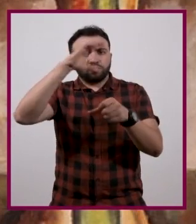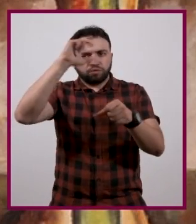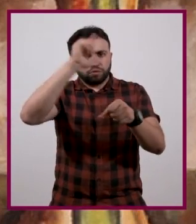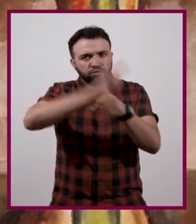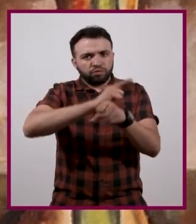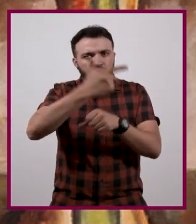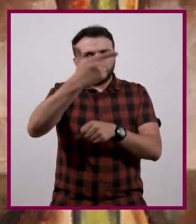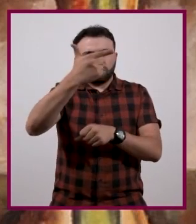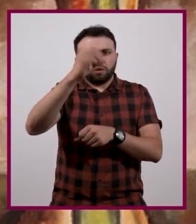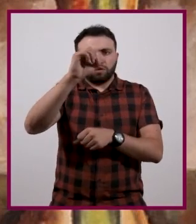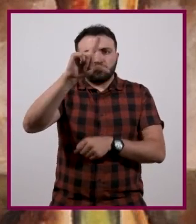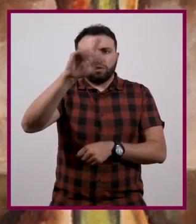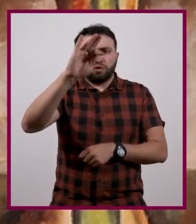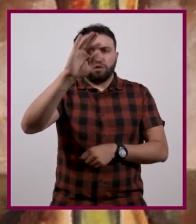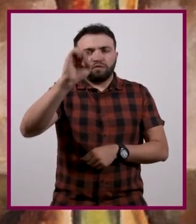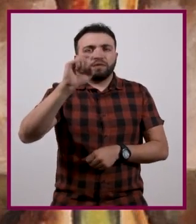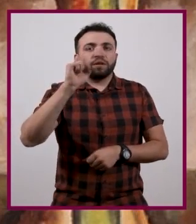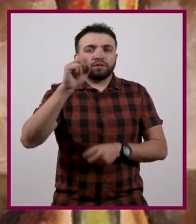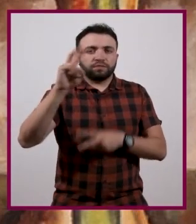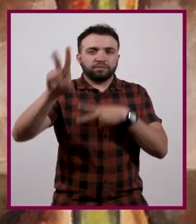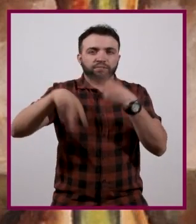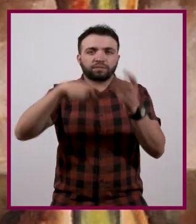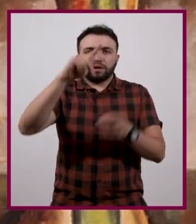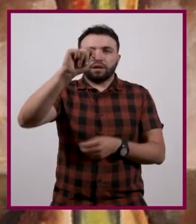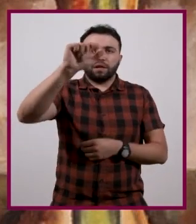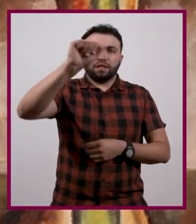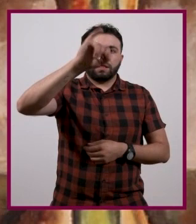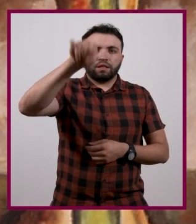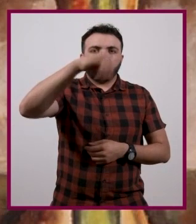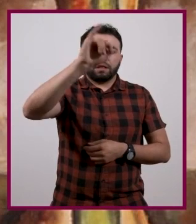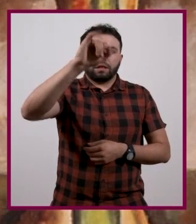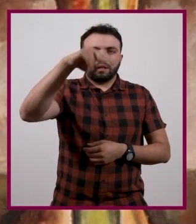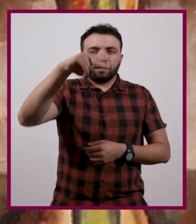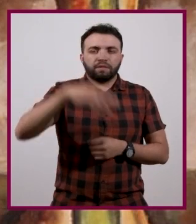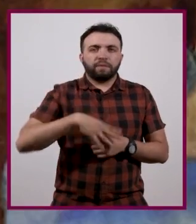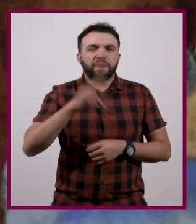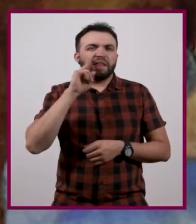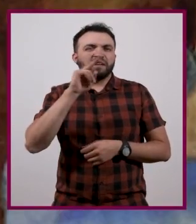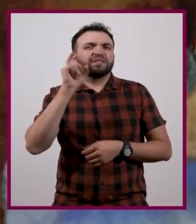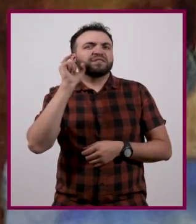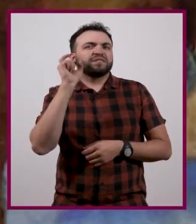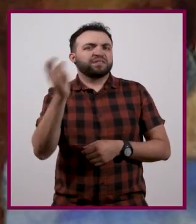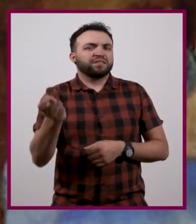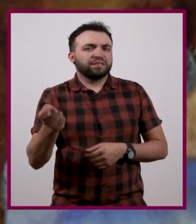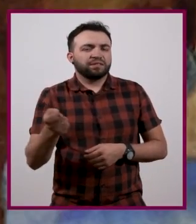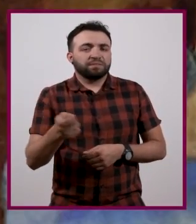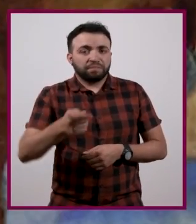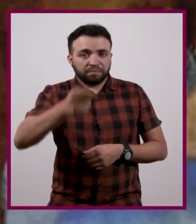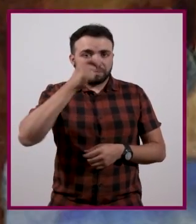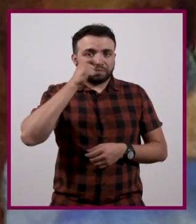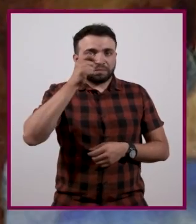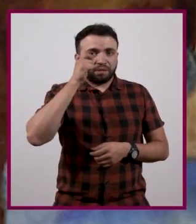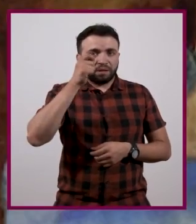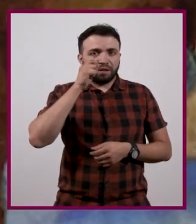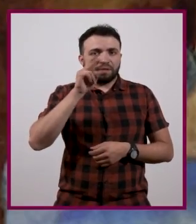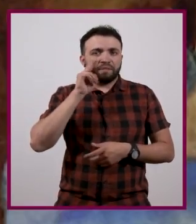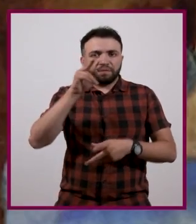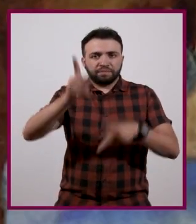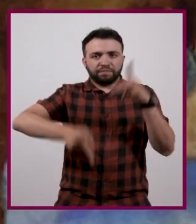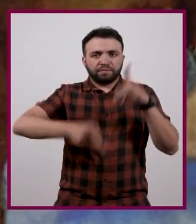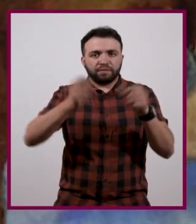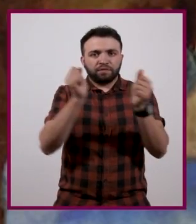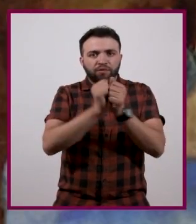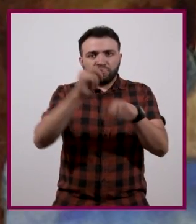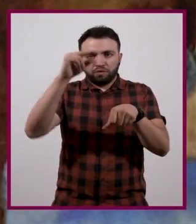nos vamos a El Tajín para saber en qué radica parte de su majestuosidad? Sí, Alfredo, en Bajo la Lupa vamos a platicar con